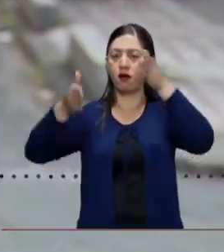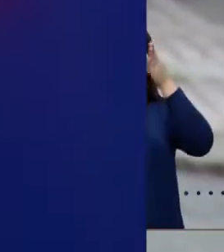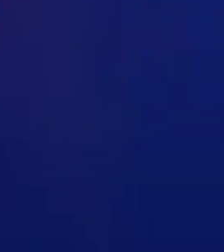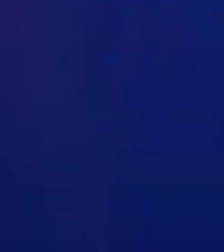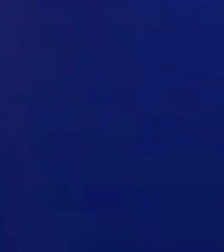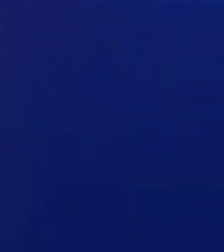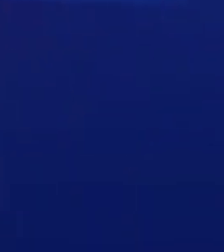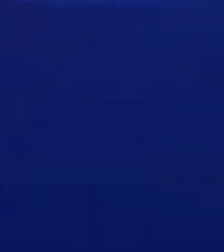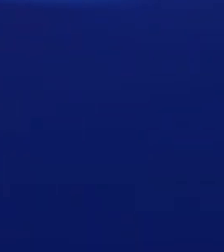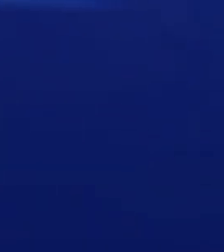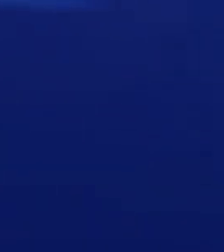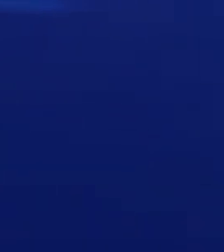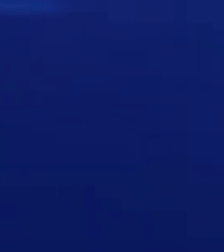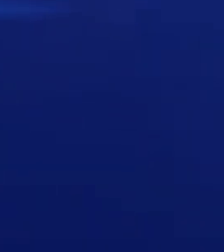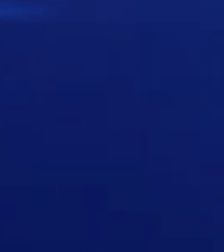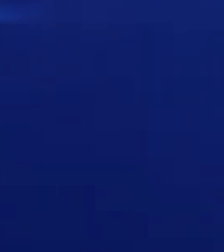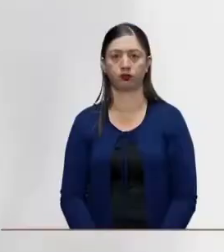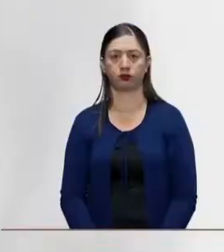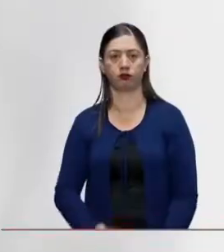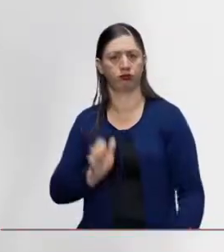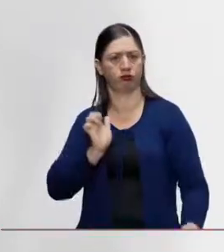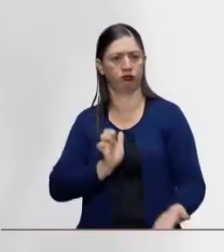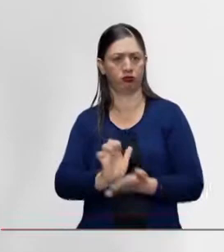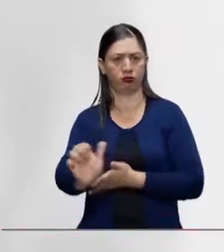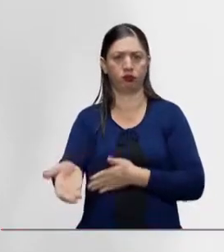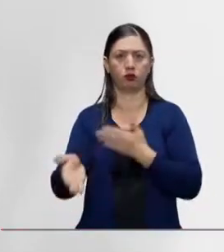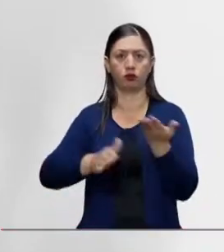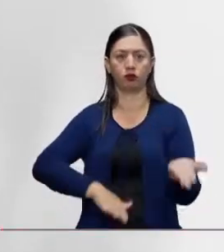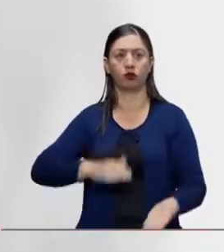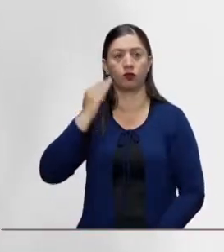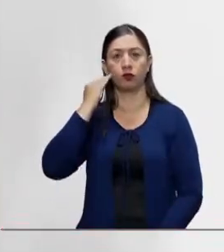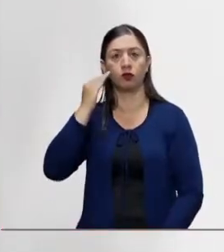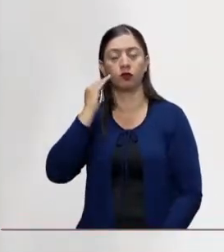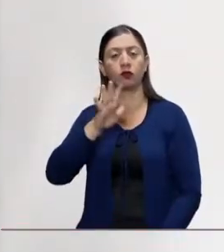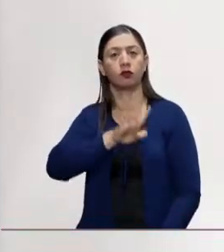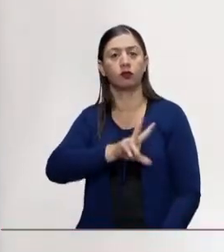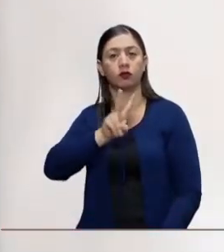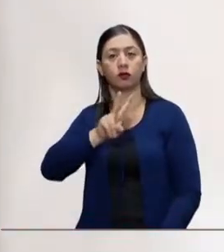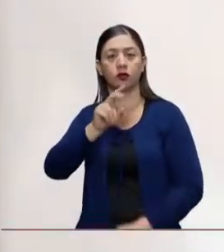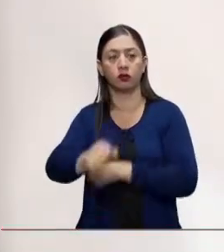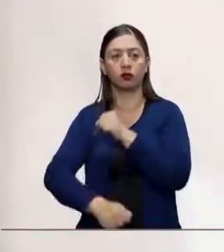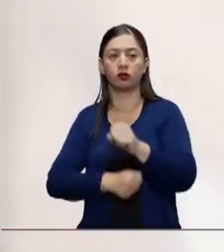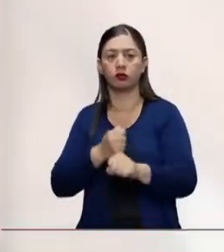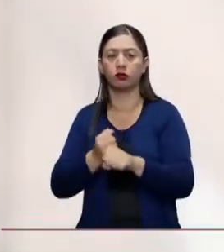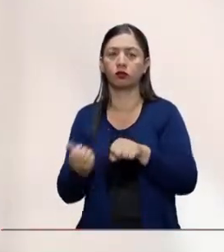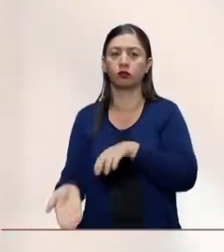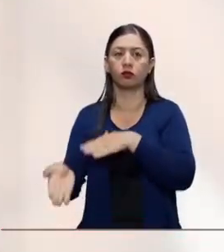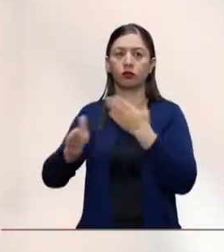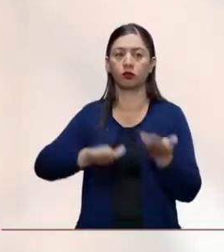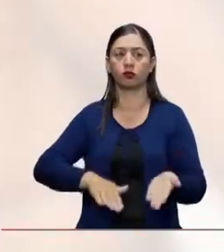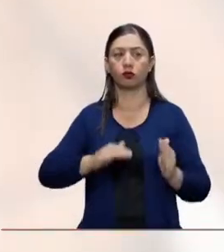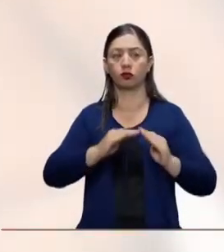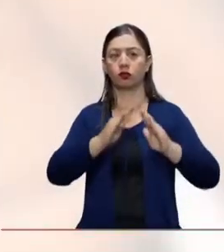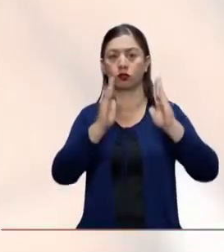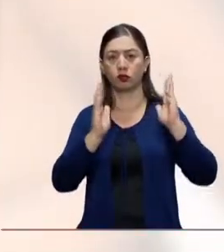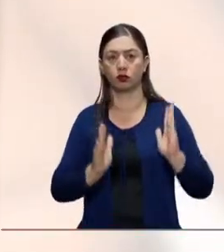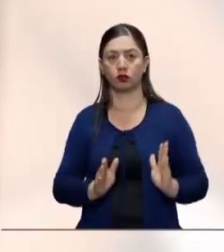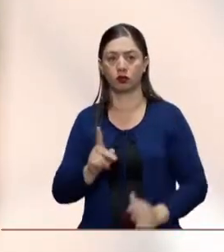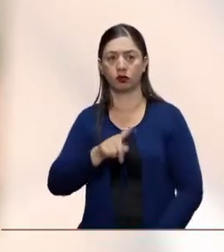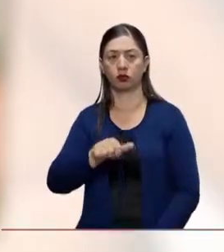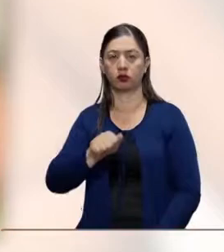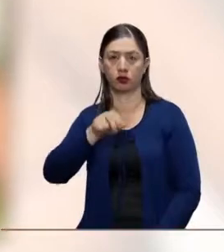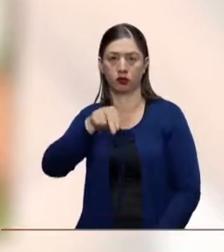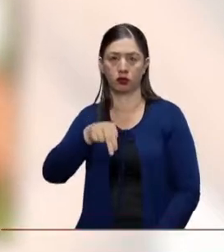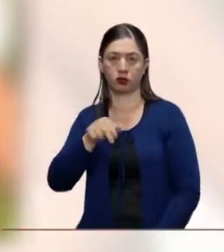para rechazar la muerte de Marta Fonseca, una mujer de 52 años quien falleció en su casa en el barrio San Antonio.